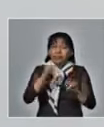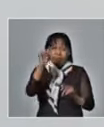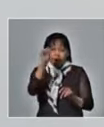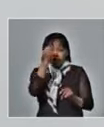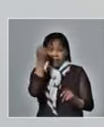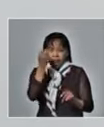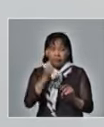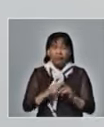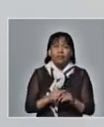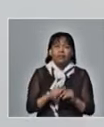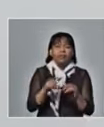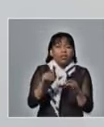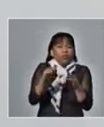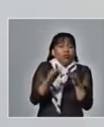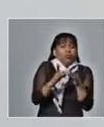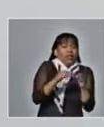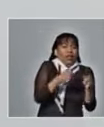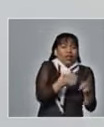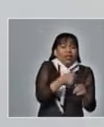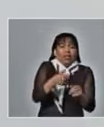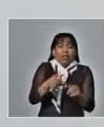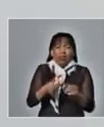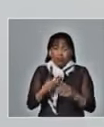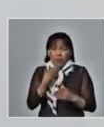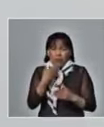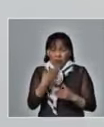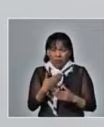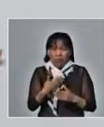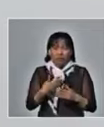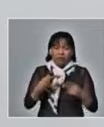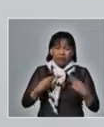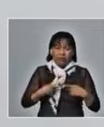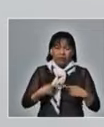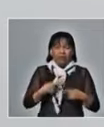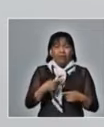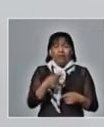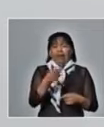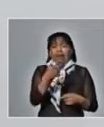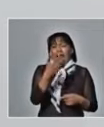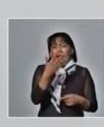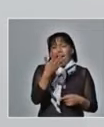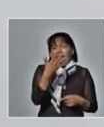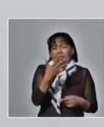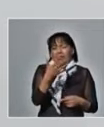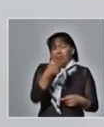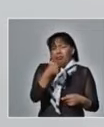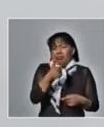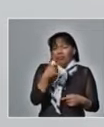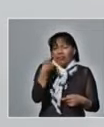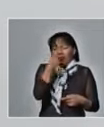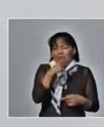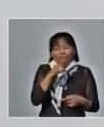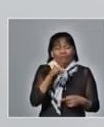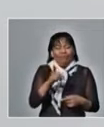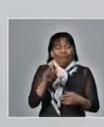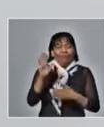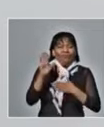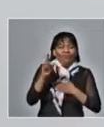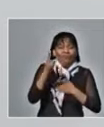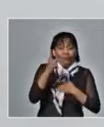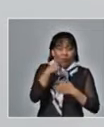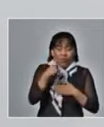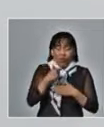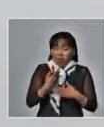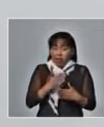y acercar los servicios. Y nada de que atiendan a los ciudadanos en 5 o 6 horas como sucede. El compromiso es 1 hora como